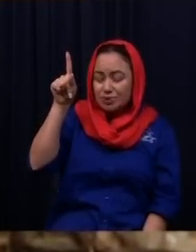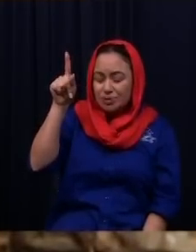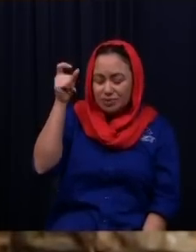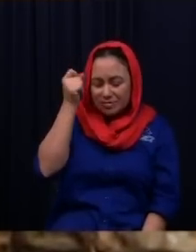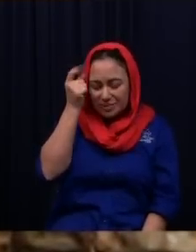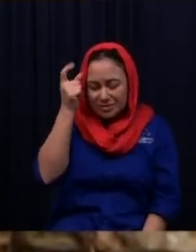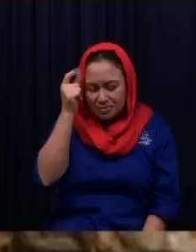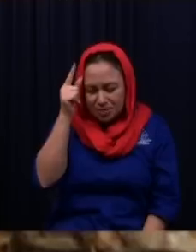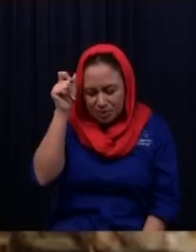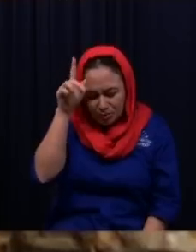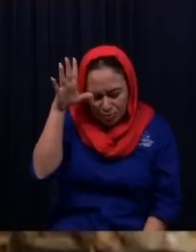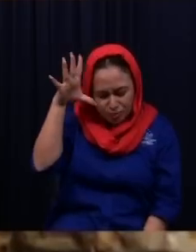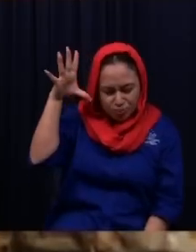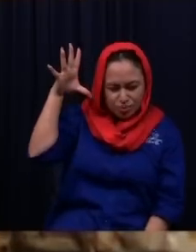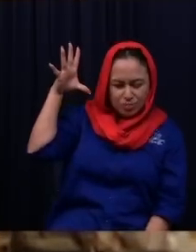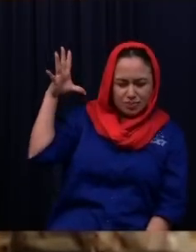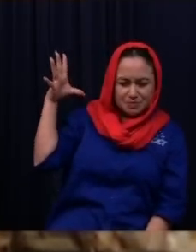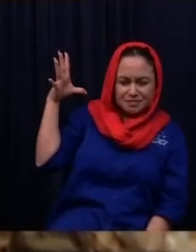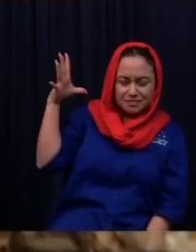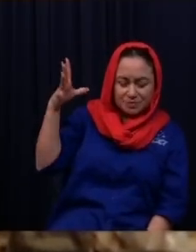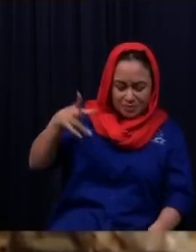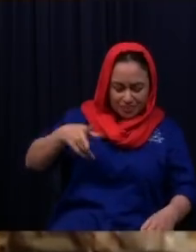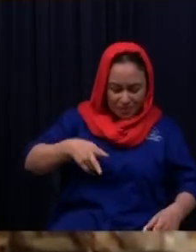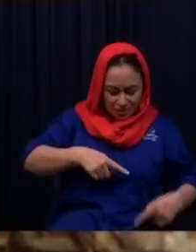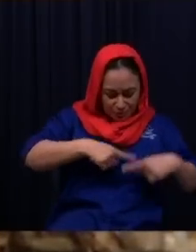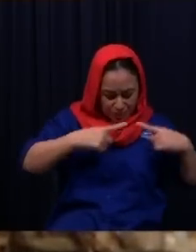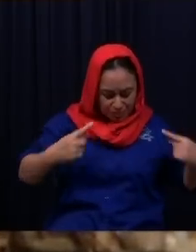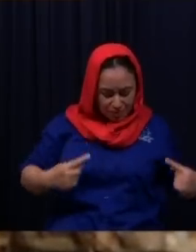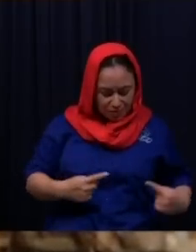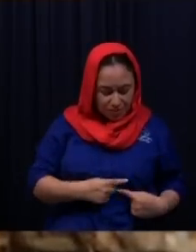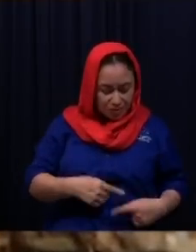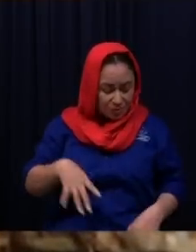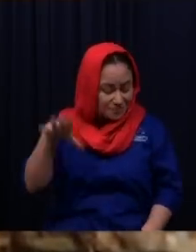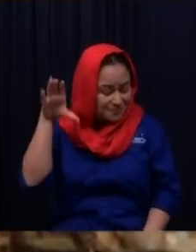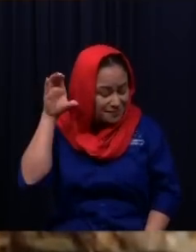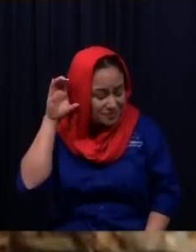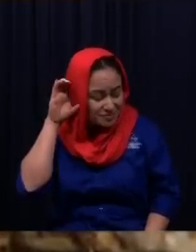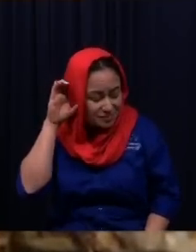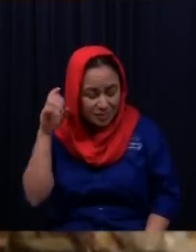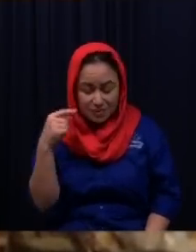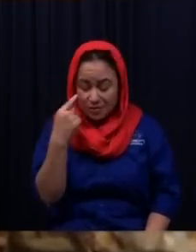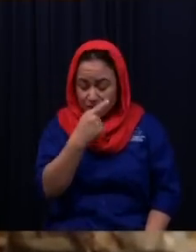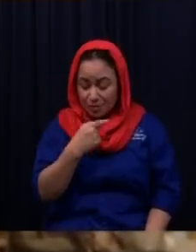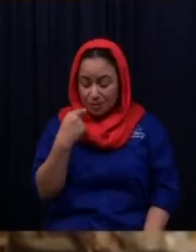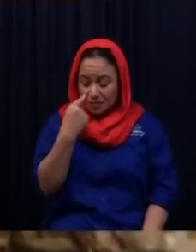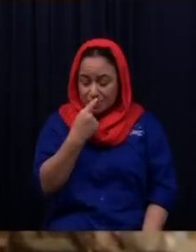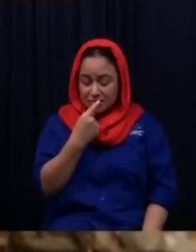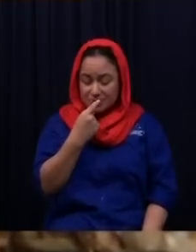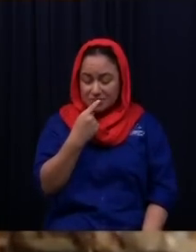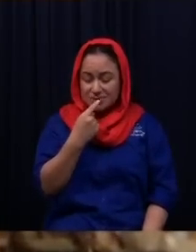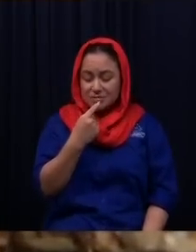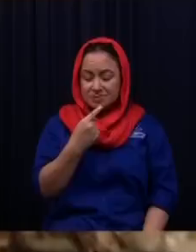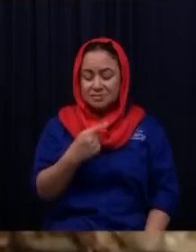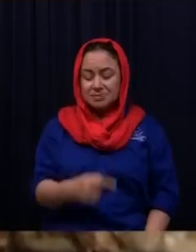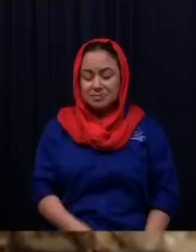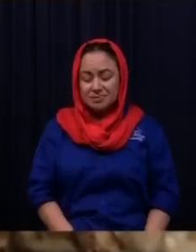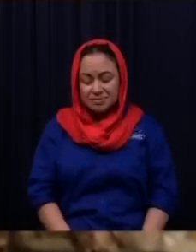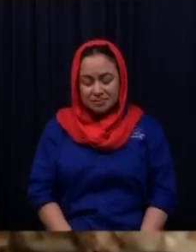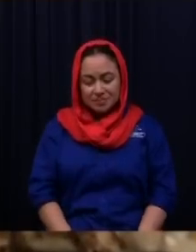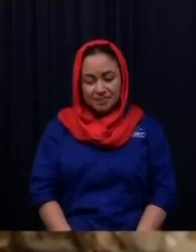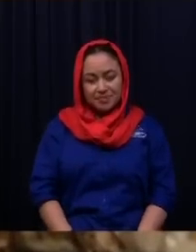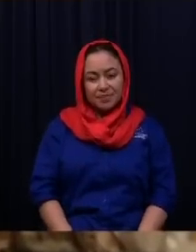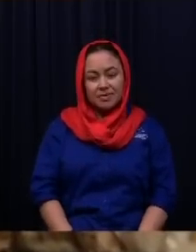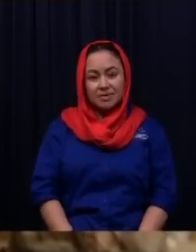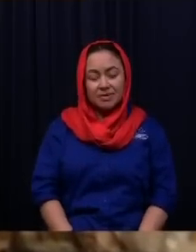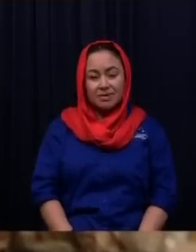ojos, nuestros oídos, nuestro corazón, nuestra boca, nuestra matriz espiritual, para que sean muchos